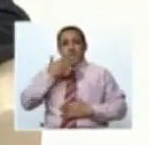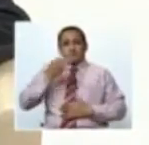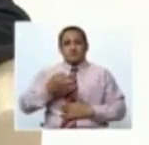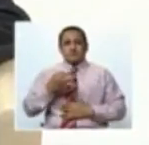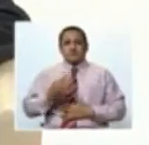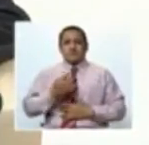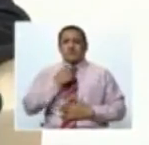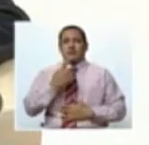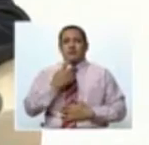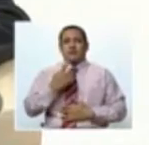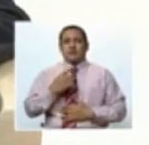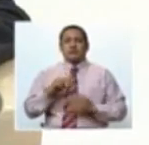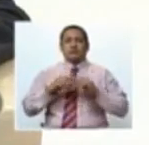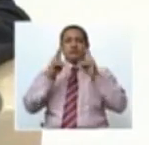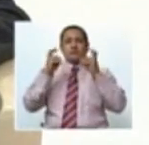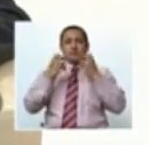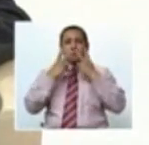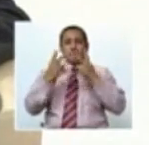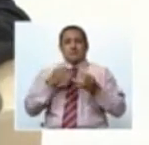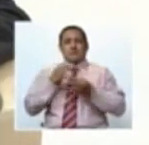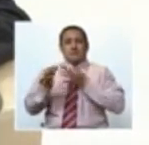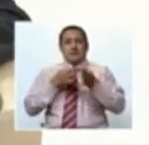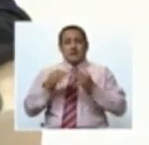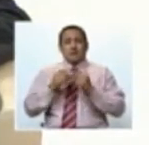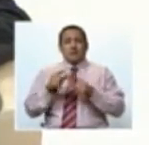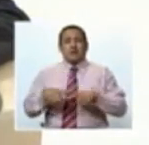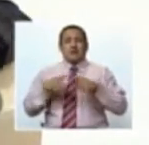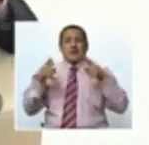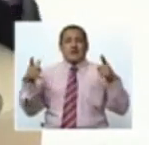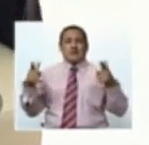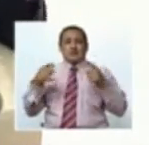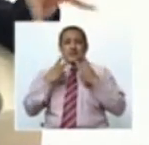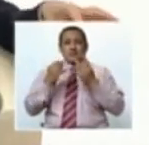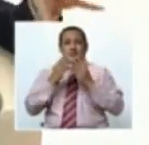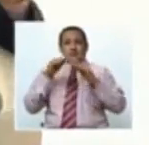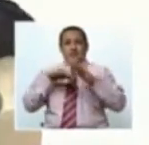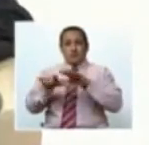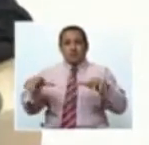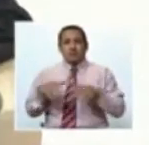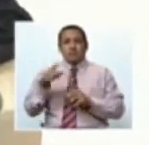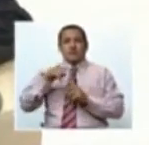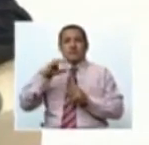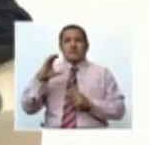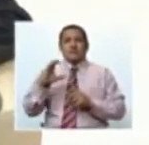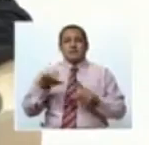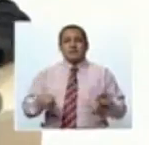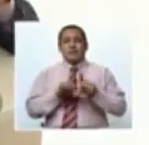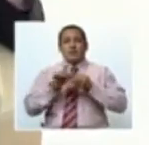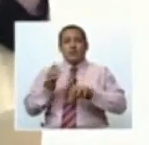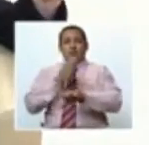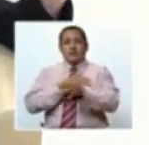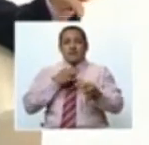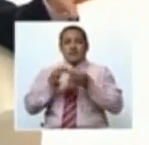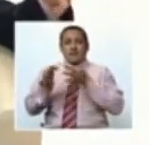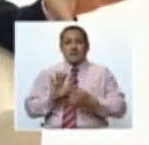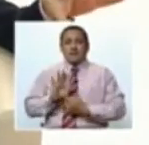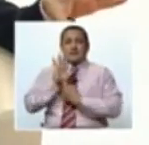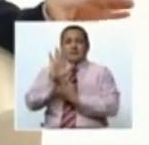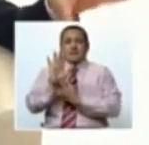en realidad es un tema álgido de discusión al interior del Tribunal Constitucional y como se